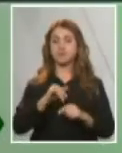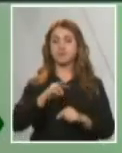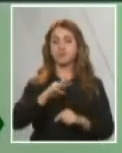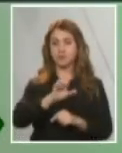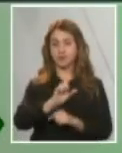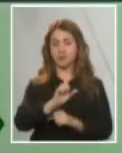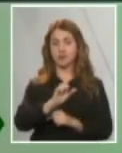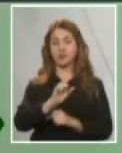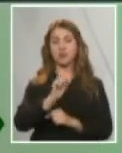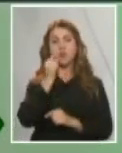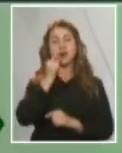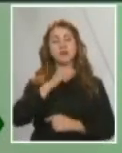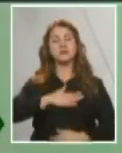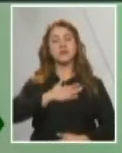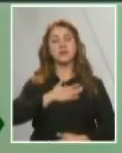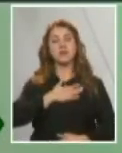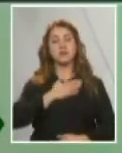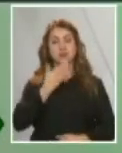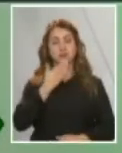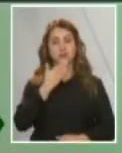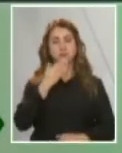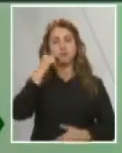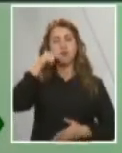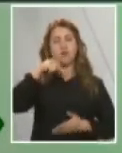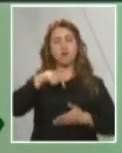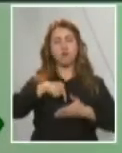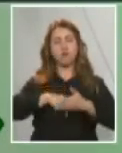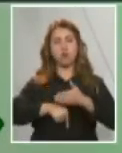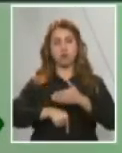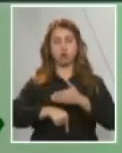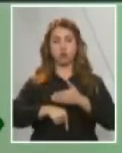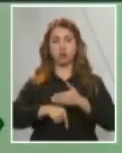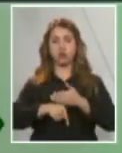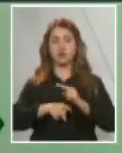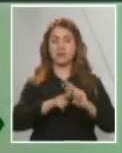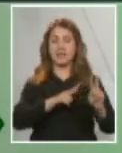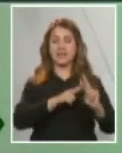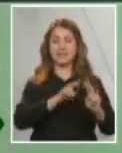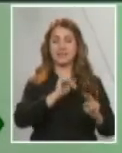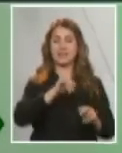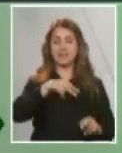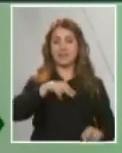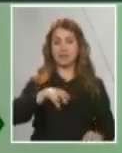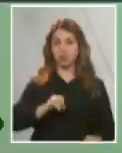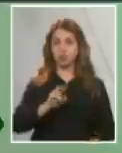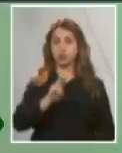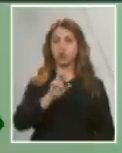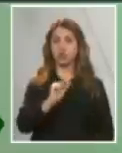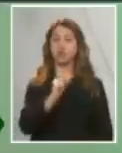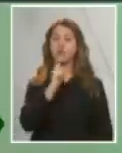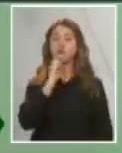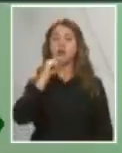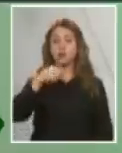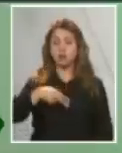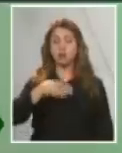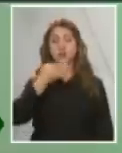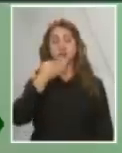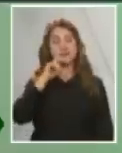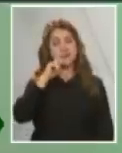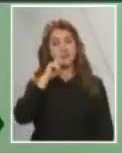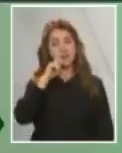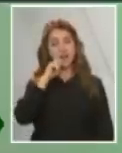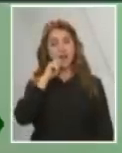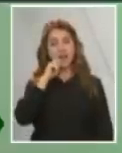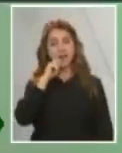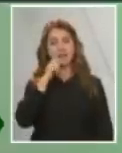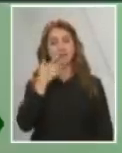es el sentido también más profundo de hacer un innovatón? Porque también implica poner talento